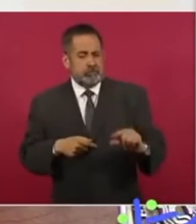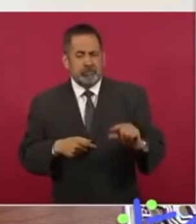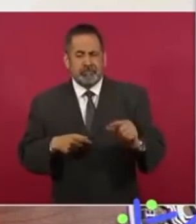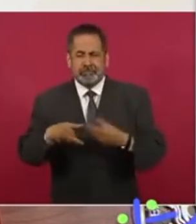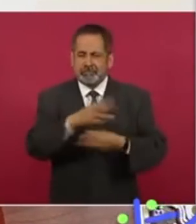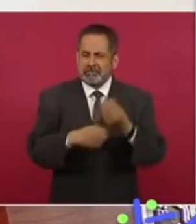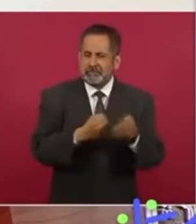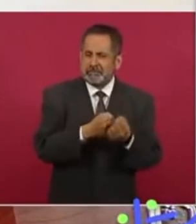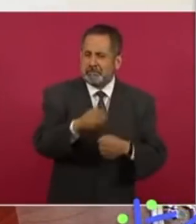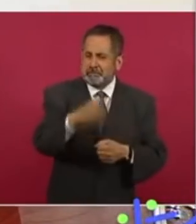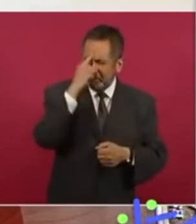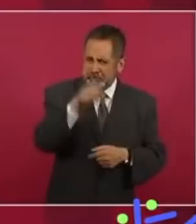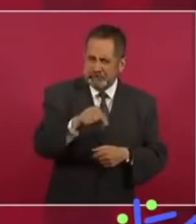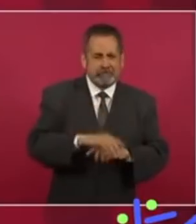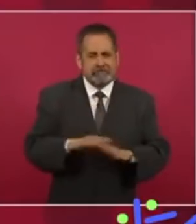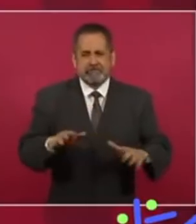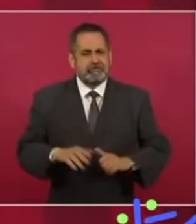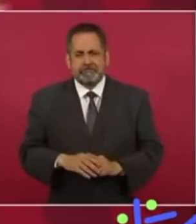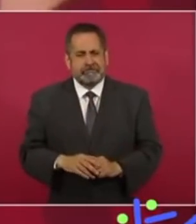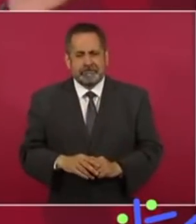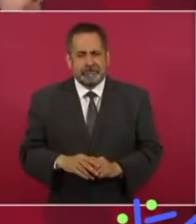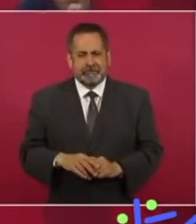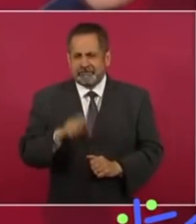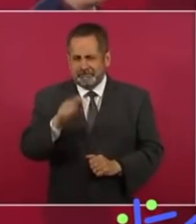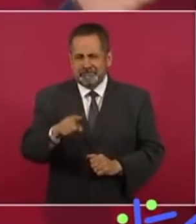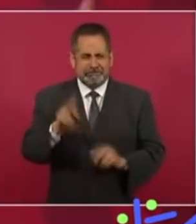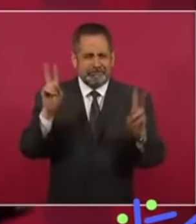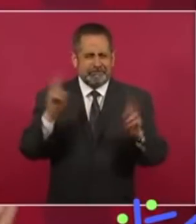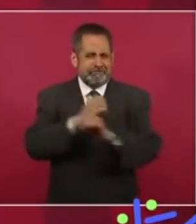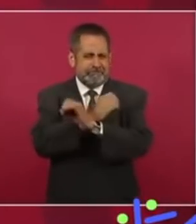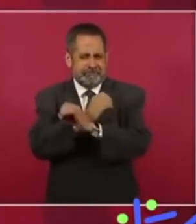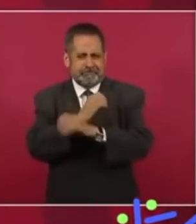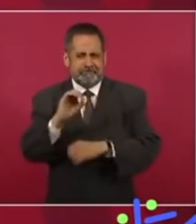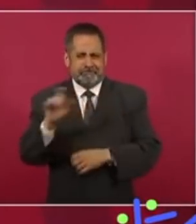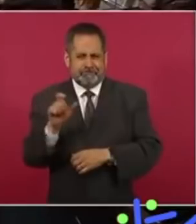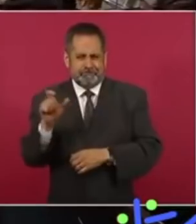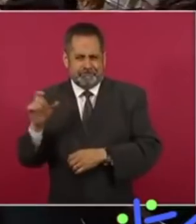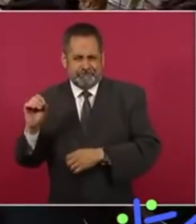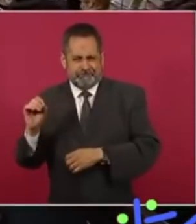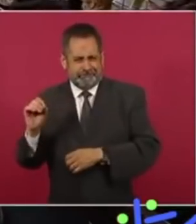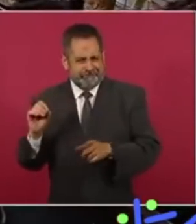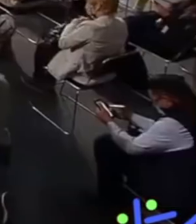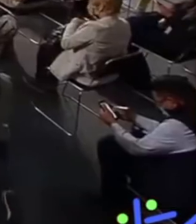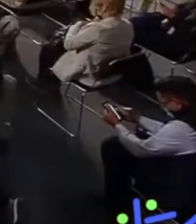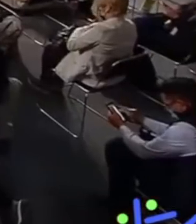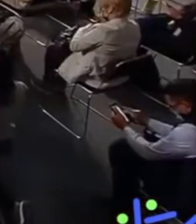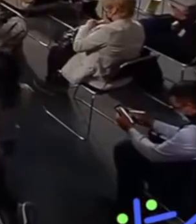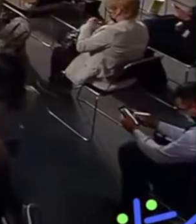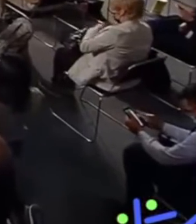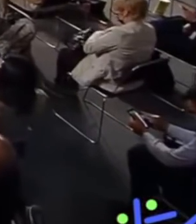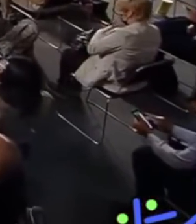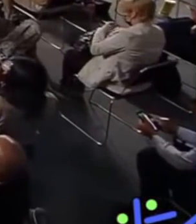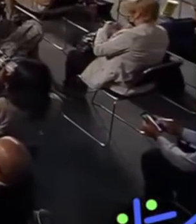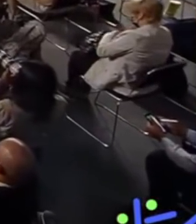en electricidad para entregársela a empresas extranjeras? Es una cínica, es una